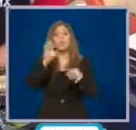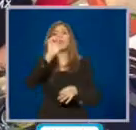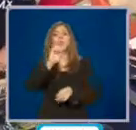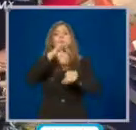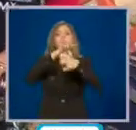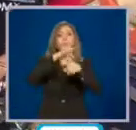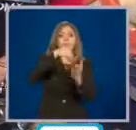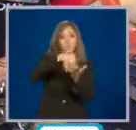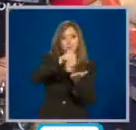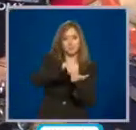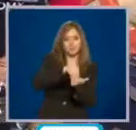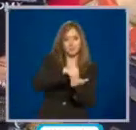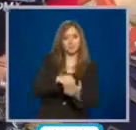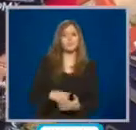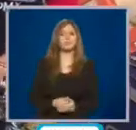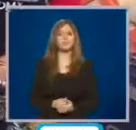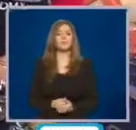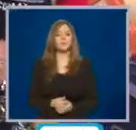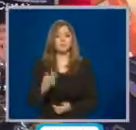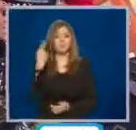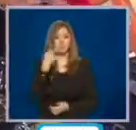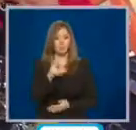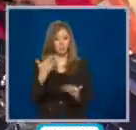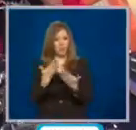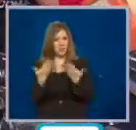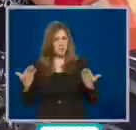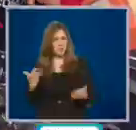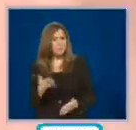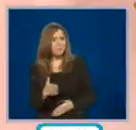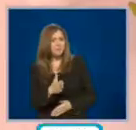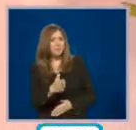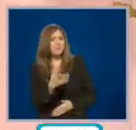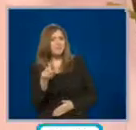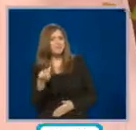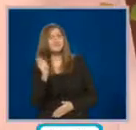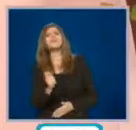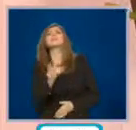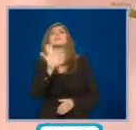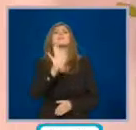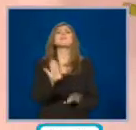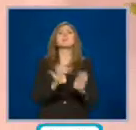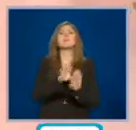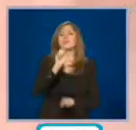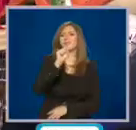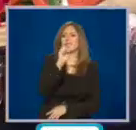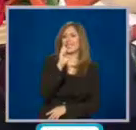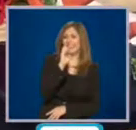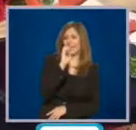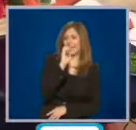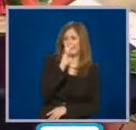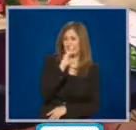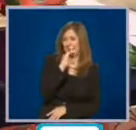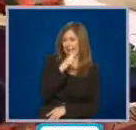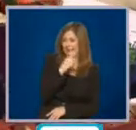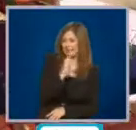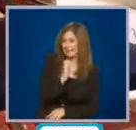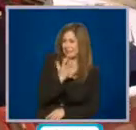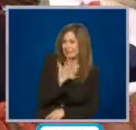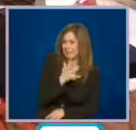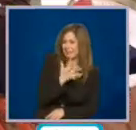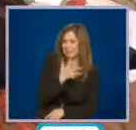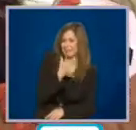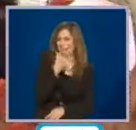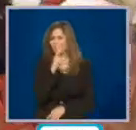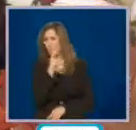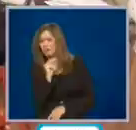también. Puede ser también deshebradita. Y ahora es pescado. ¿Esto no vendría siendo como un tipo ceviche o algo así? ¿O no? No tiene nada que ver una cosa